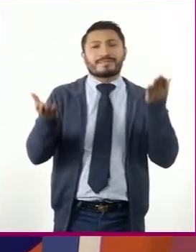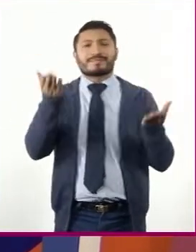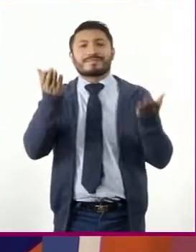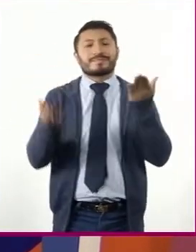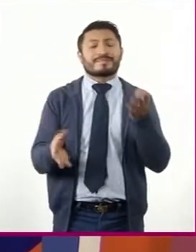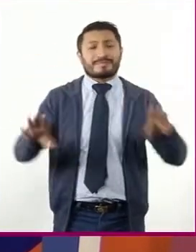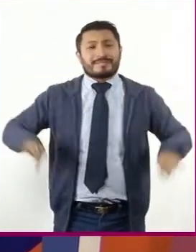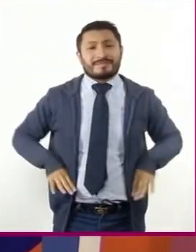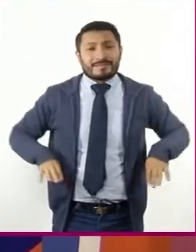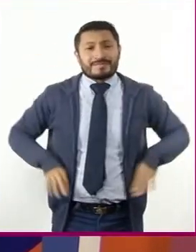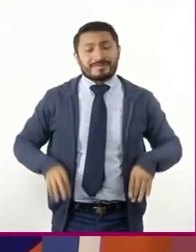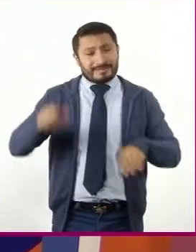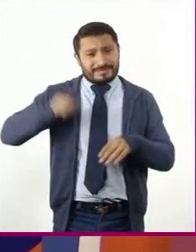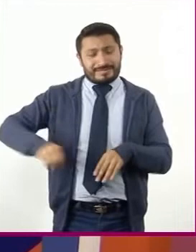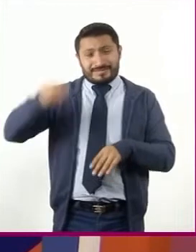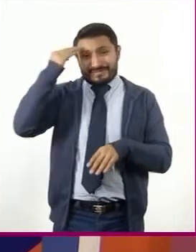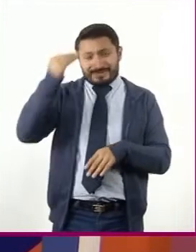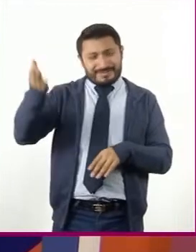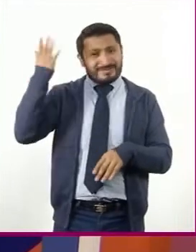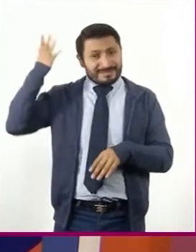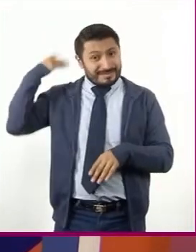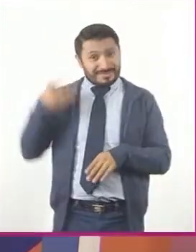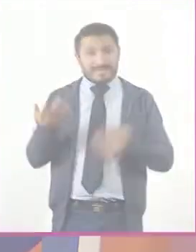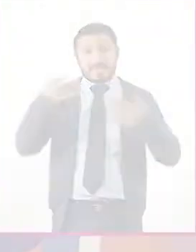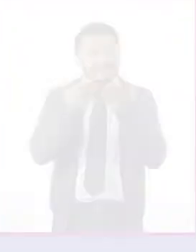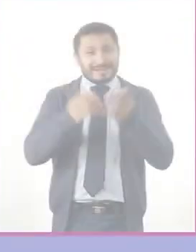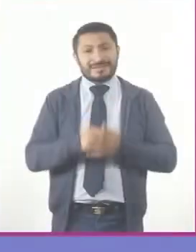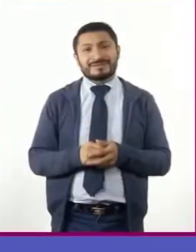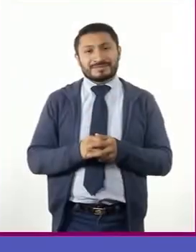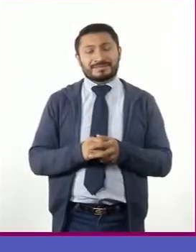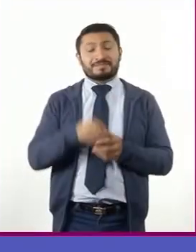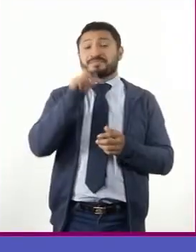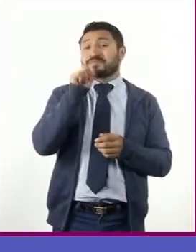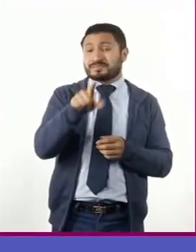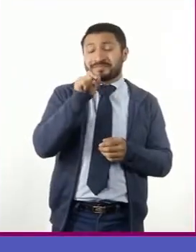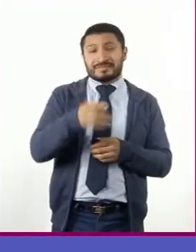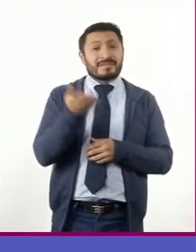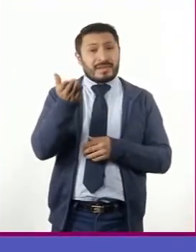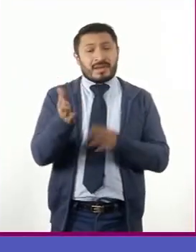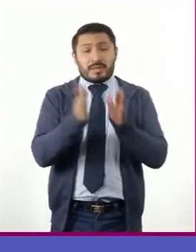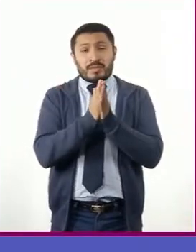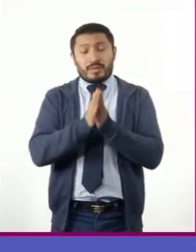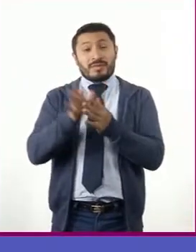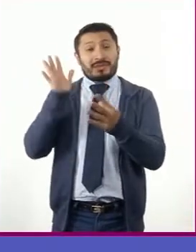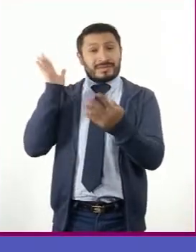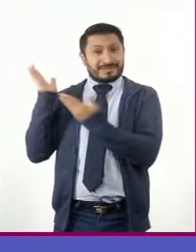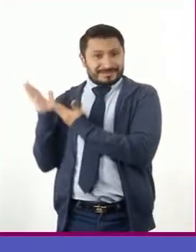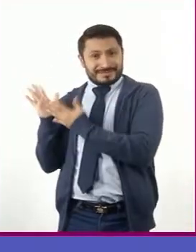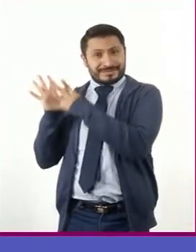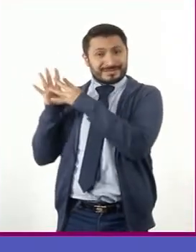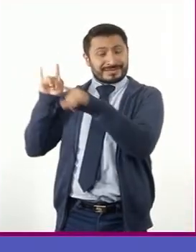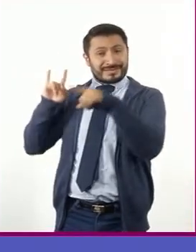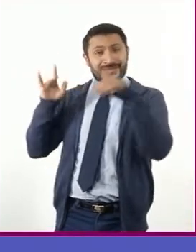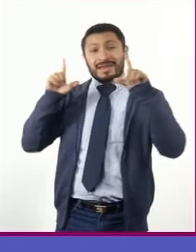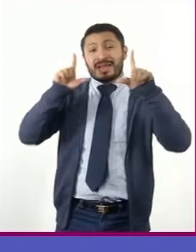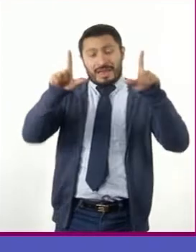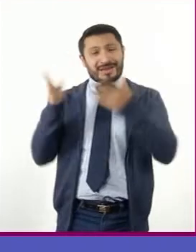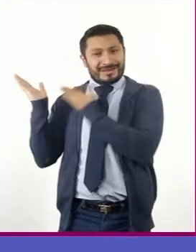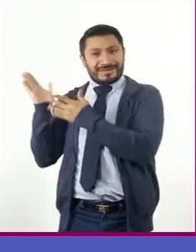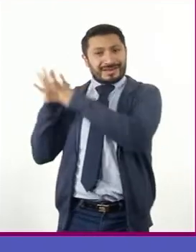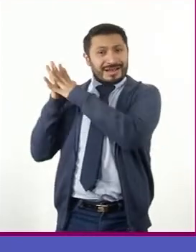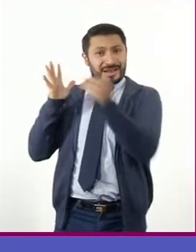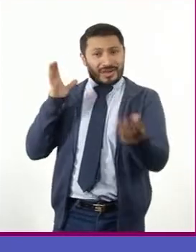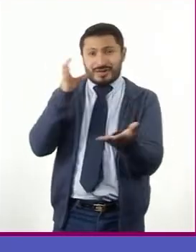características del Renacimiento con base en obras revisadas. También les solicito copiar en su cuaderno el cuadro que observan en